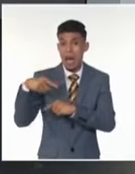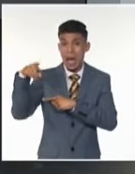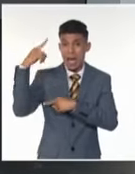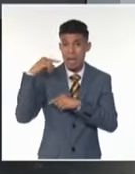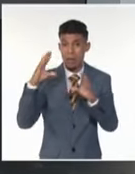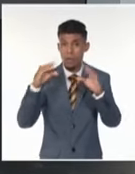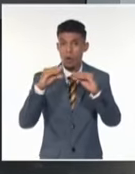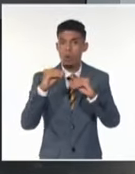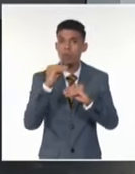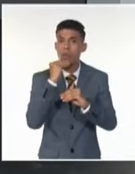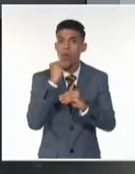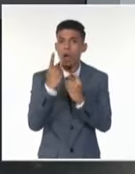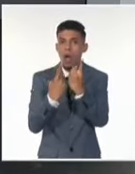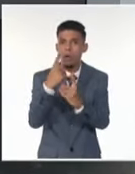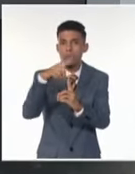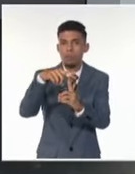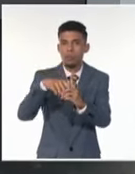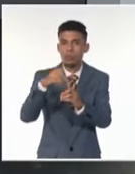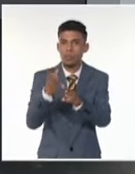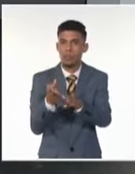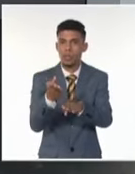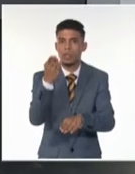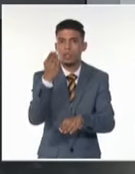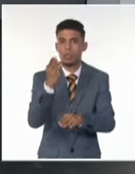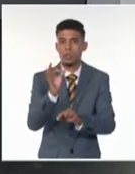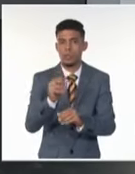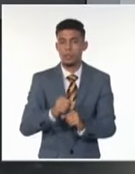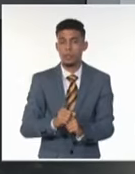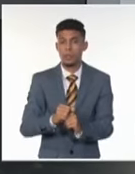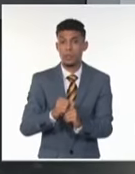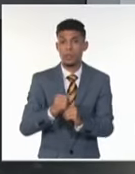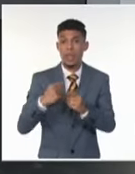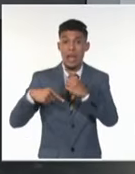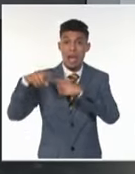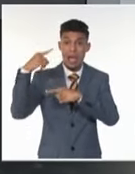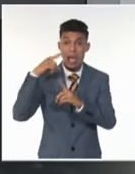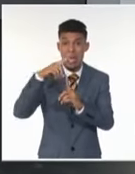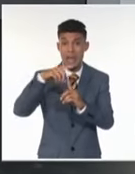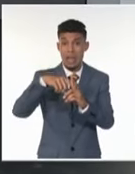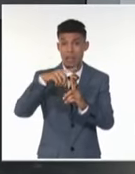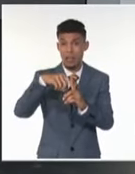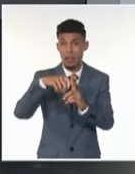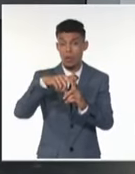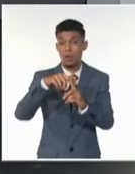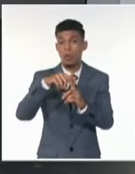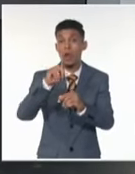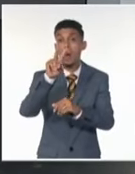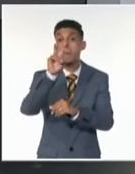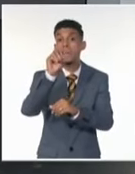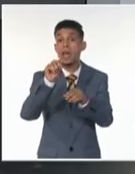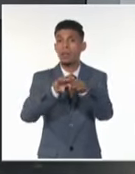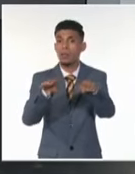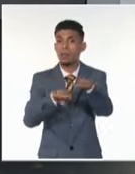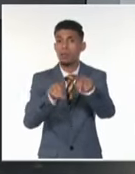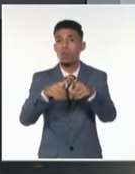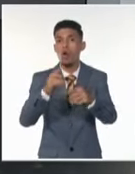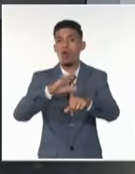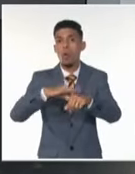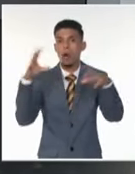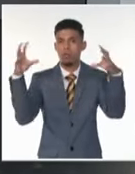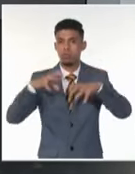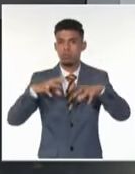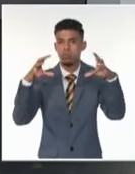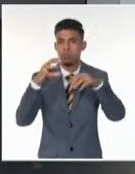incluso en zonas del interior. Ayer tuvimos algunas temperaturas por debajo, o esta madrugada por debajo de los 20 grados Celsius por el efecto de la lluvia, y pueden llegar